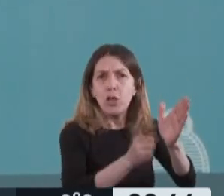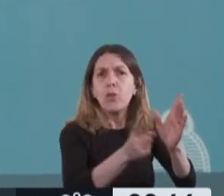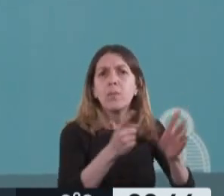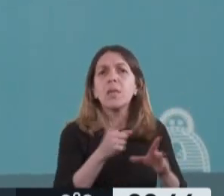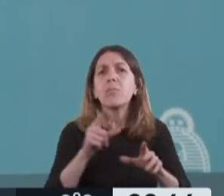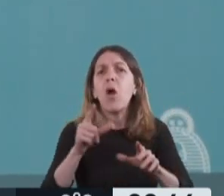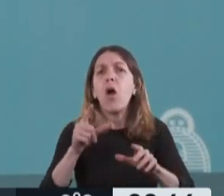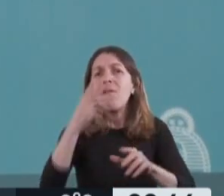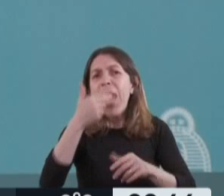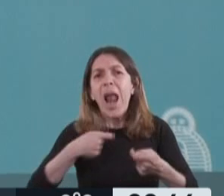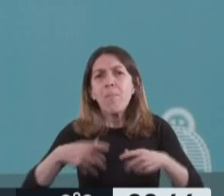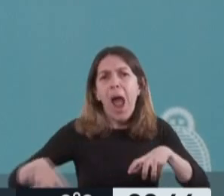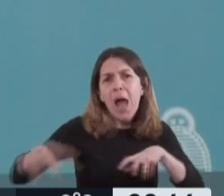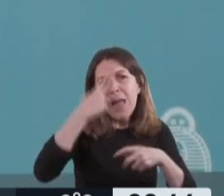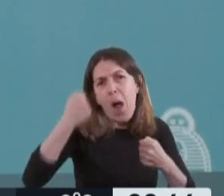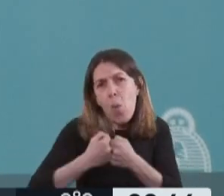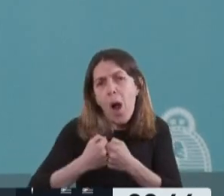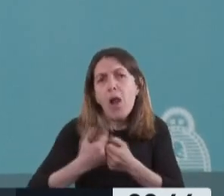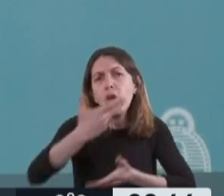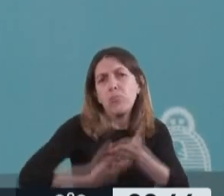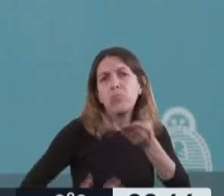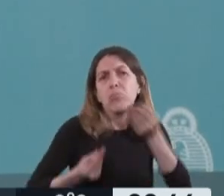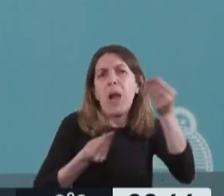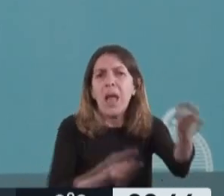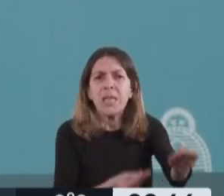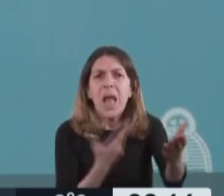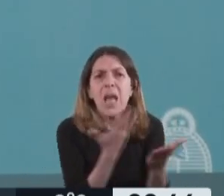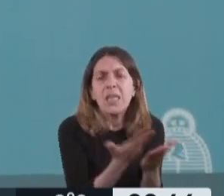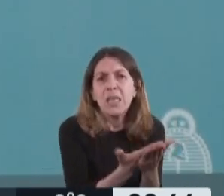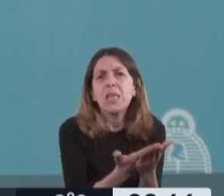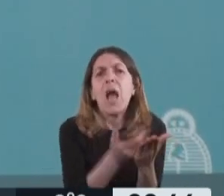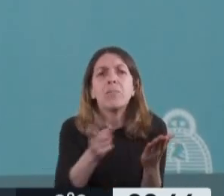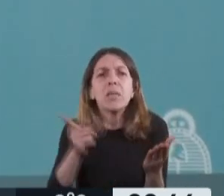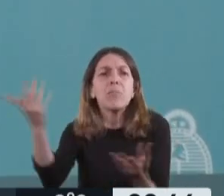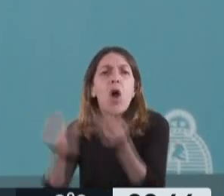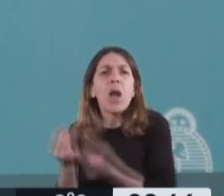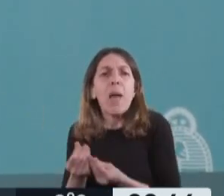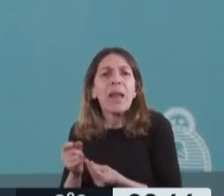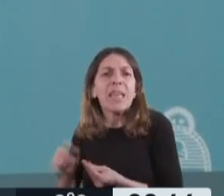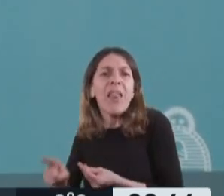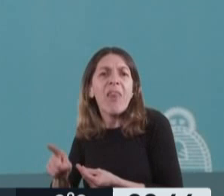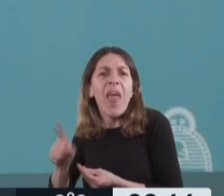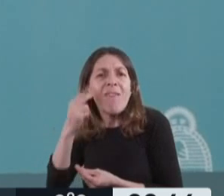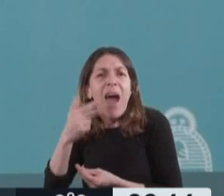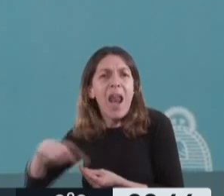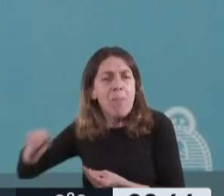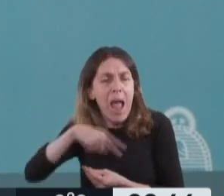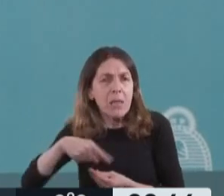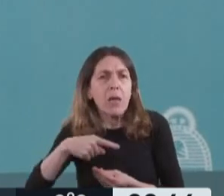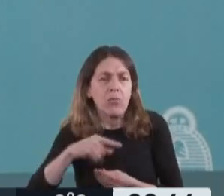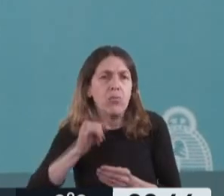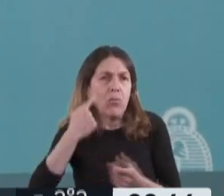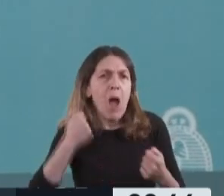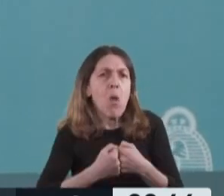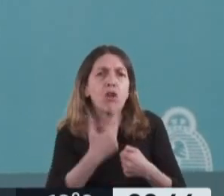industria farmacéutica que presentó junto con todas las los los y las representantes de las farmacias y en relación a los